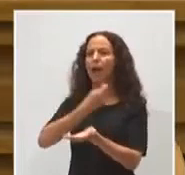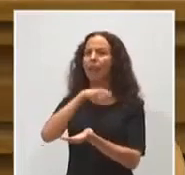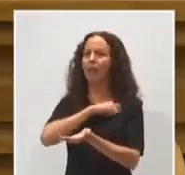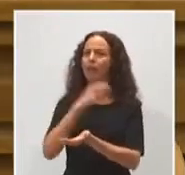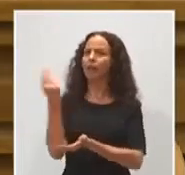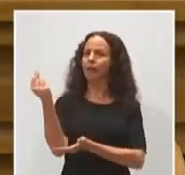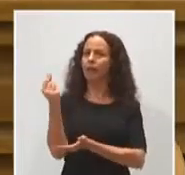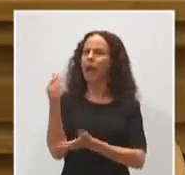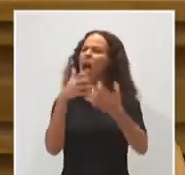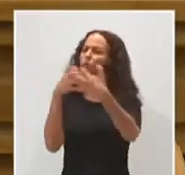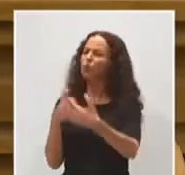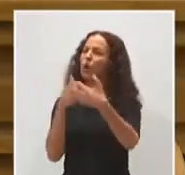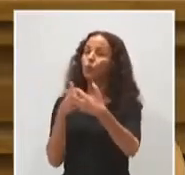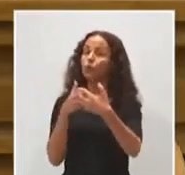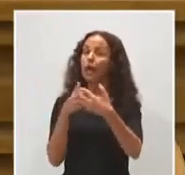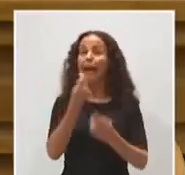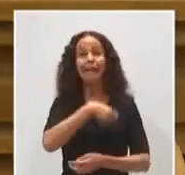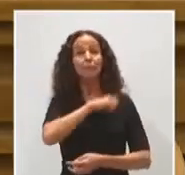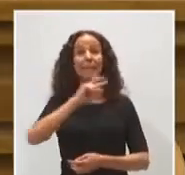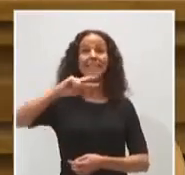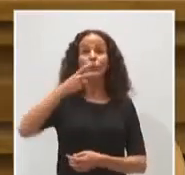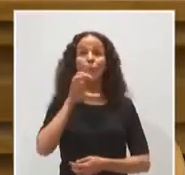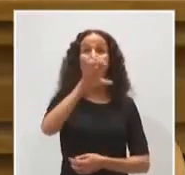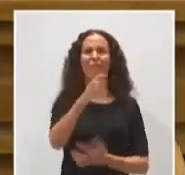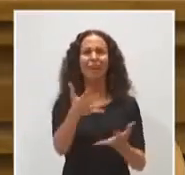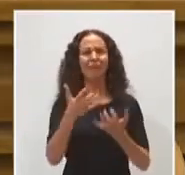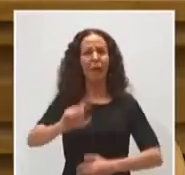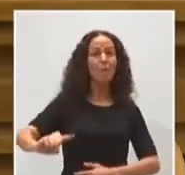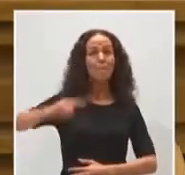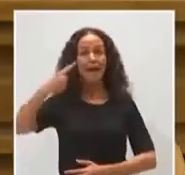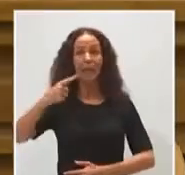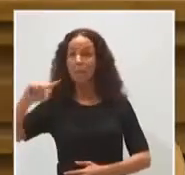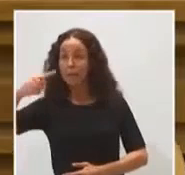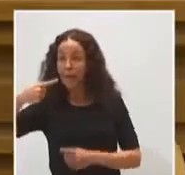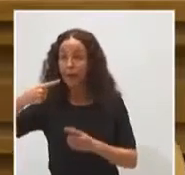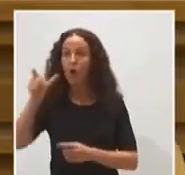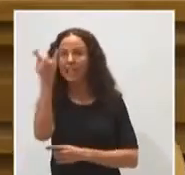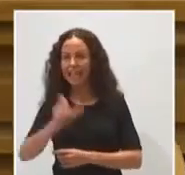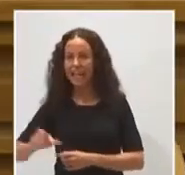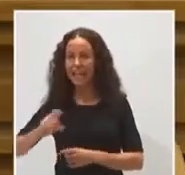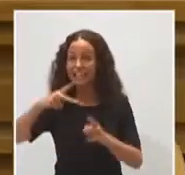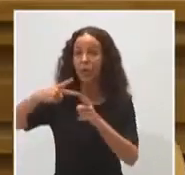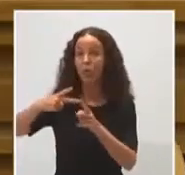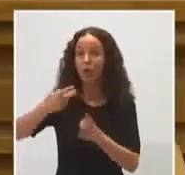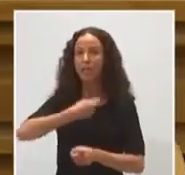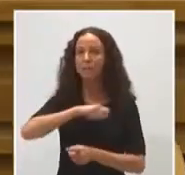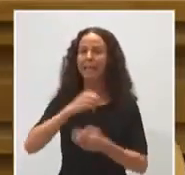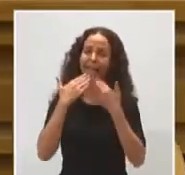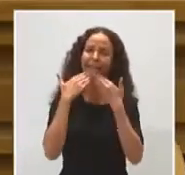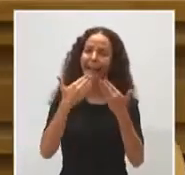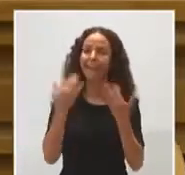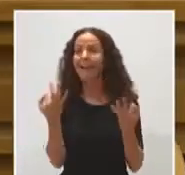pelearnos y españa es el segundo país más beneficiado después de italia como consecuencia de mucha presión